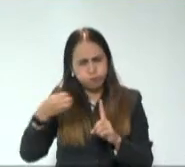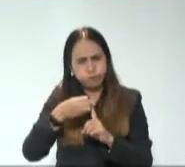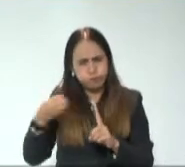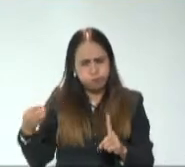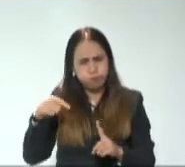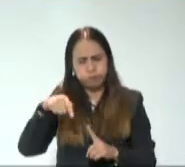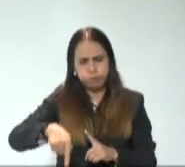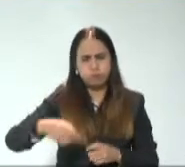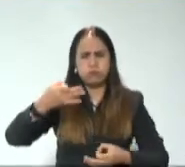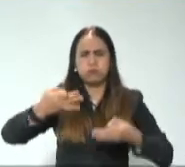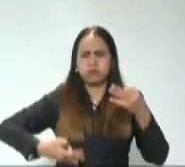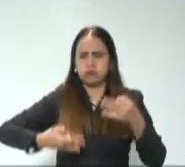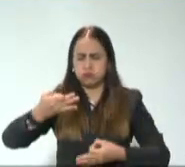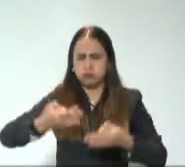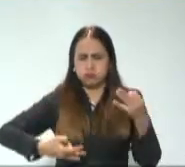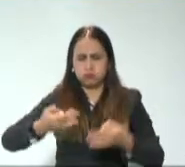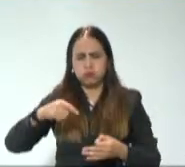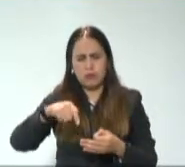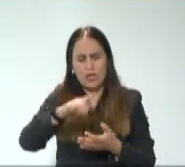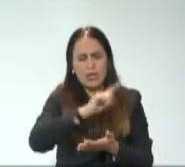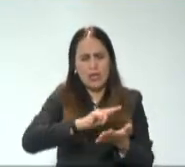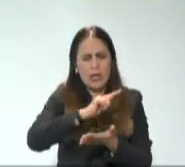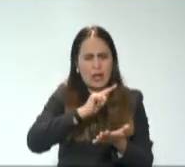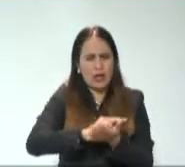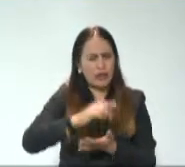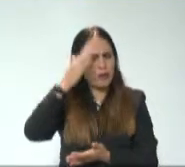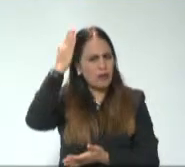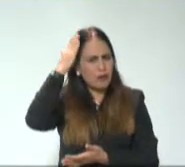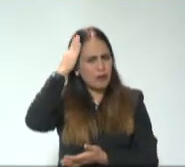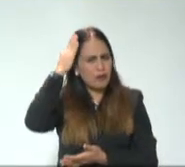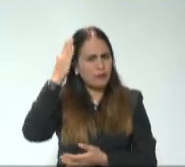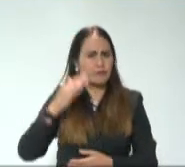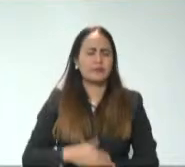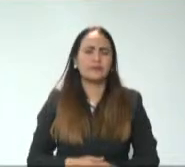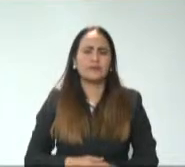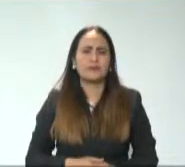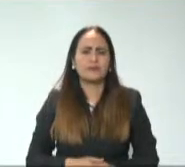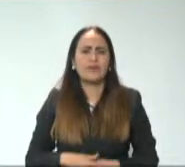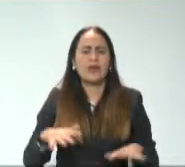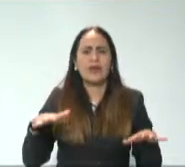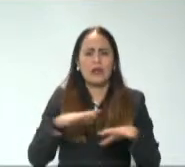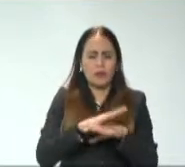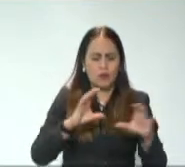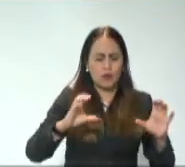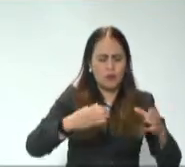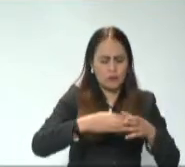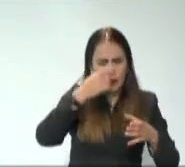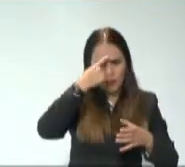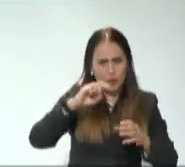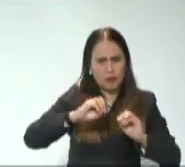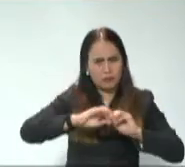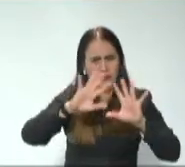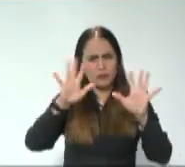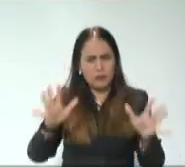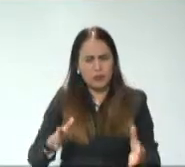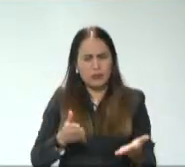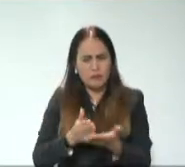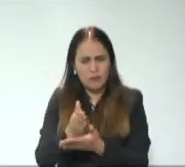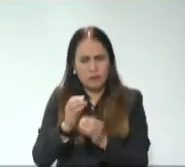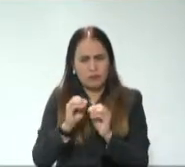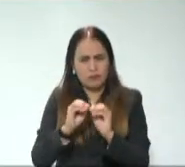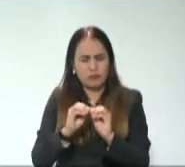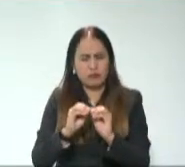tribunal a lo dispuesto por la ley general se cambió la denominación de comisión para la transparencia y acceso a la información